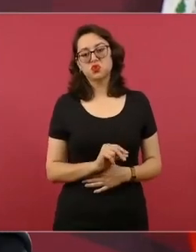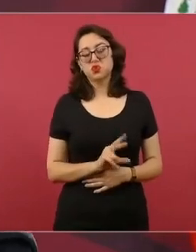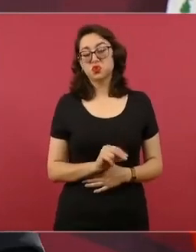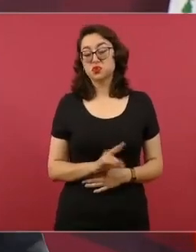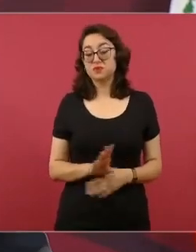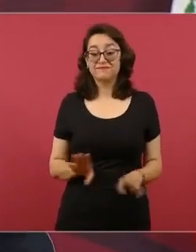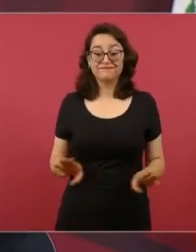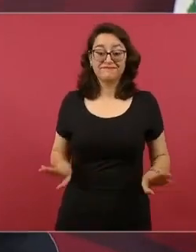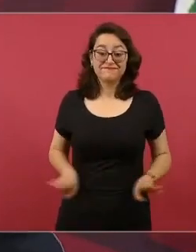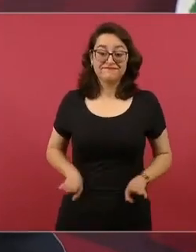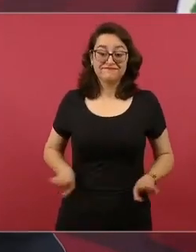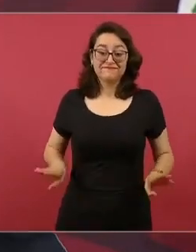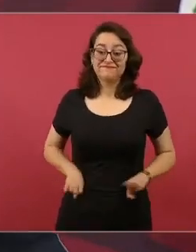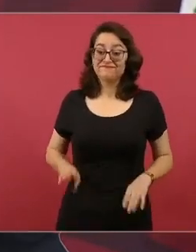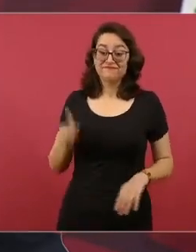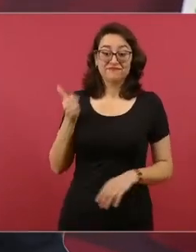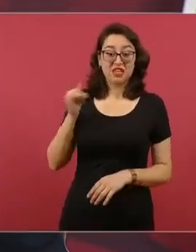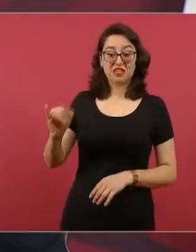prepotente